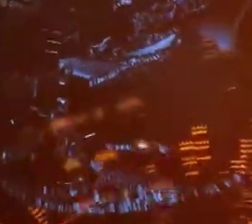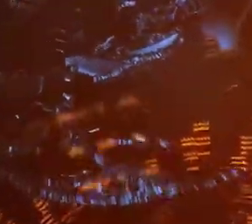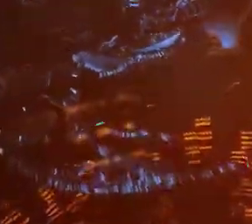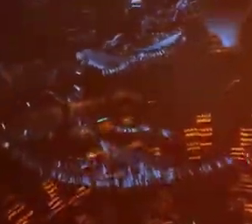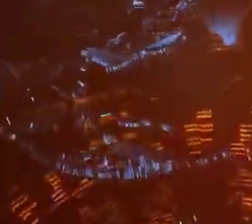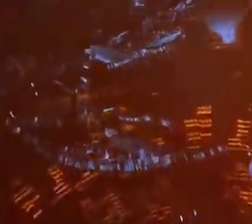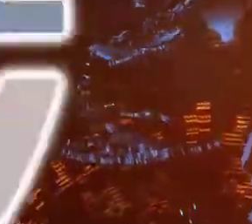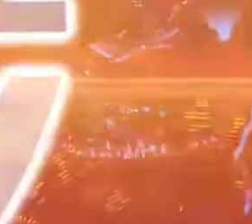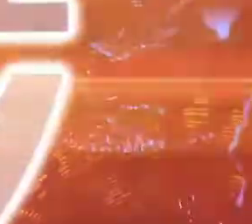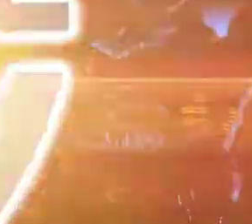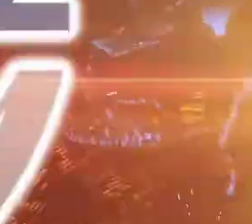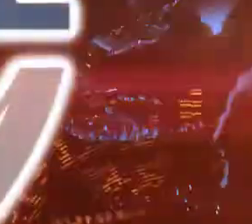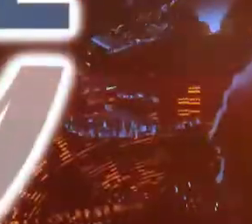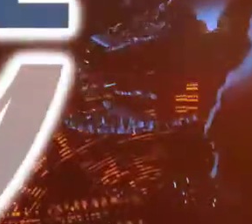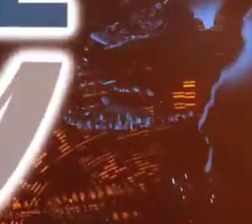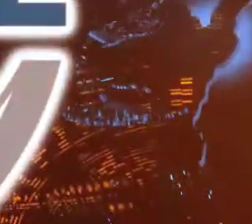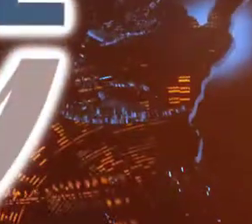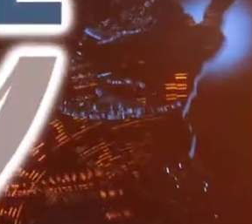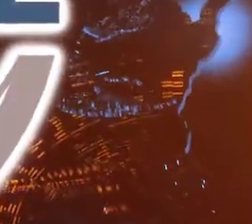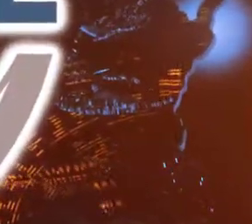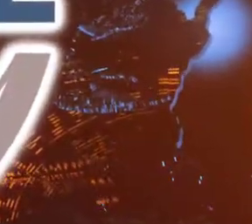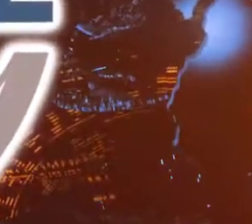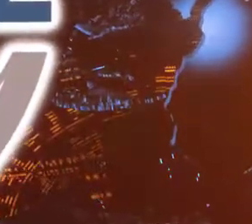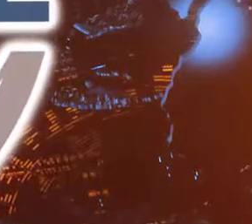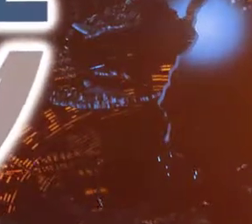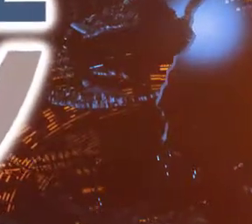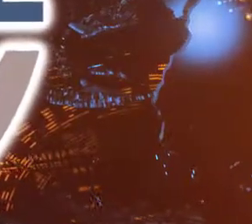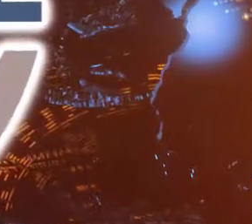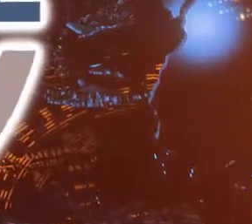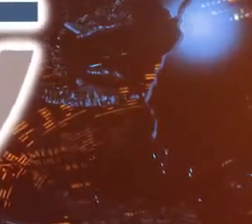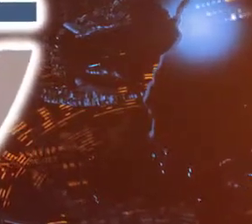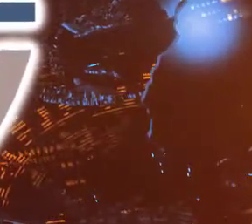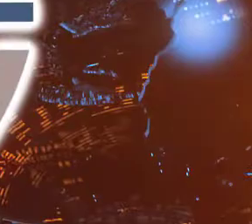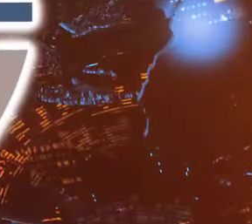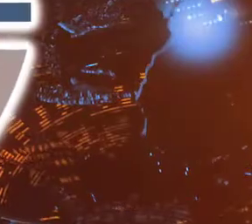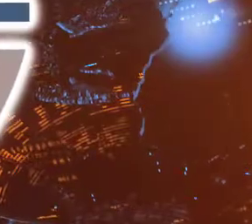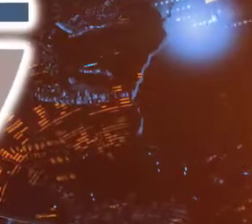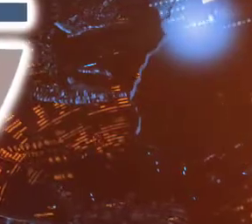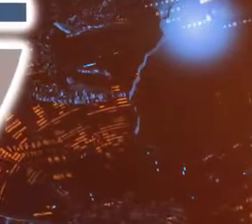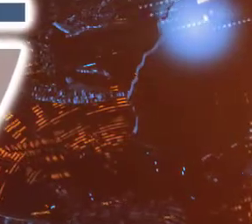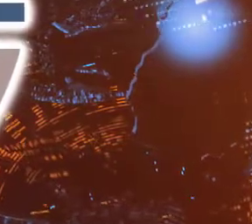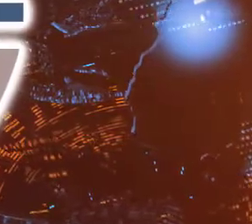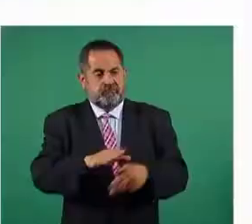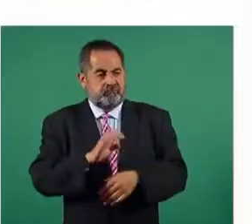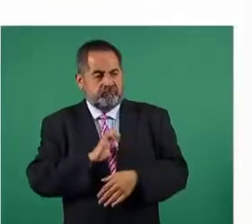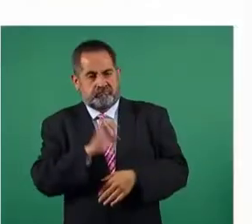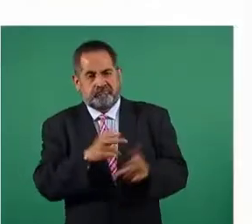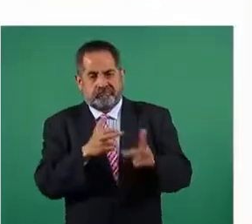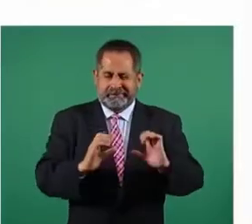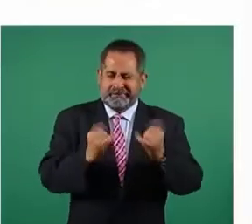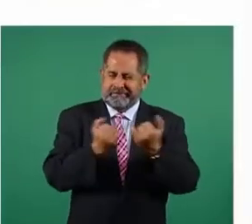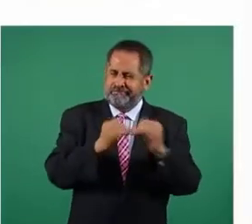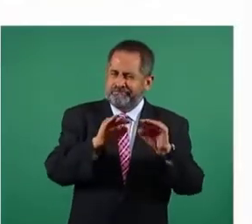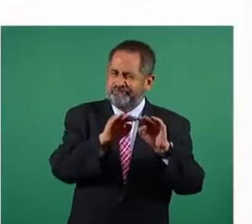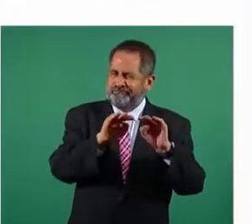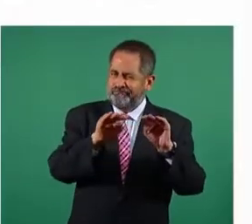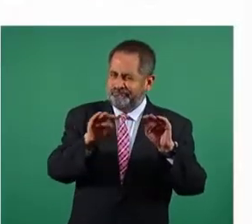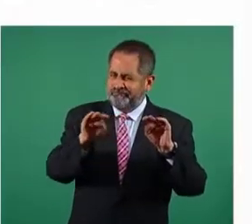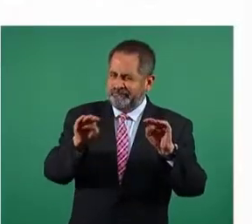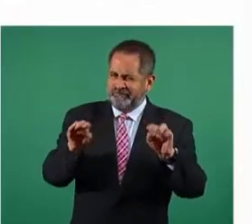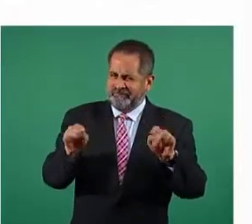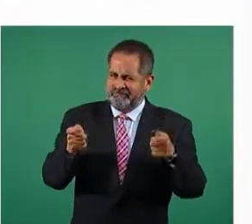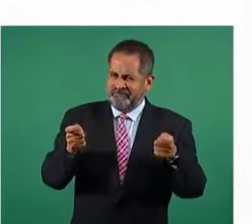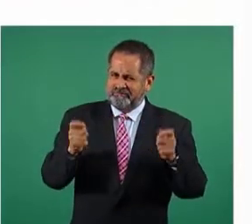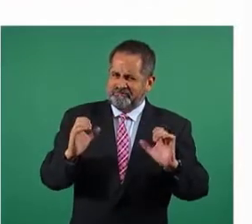Enfoque en la voz de los que son noticia. El homicidio doloso se ha contenido y de enero a junio